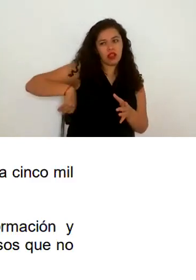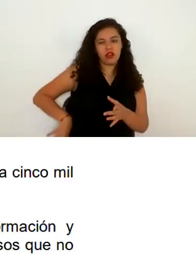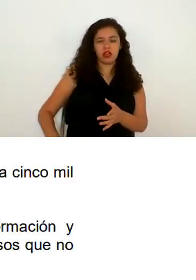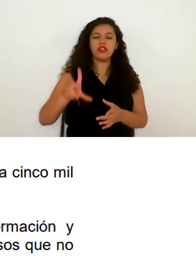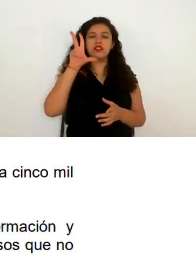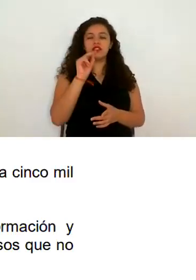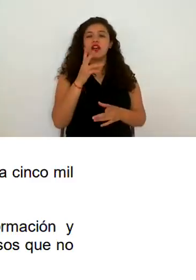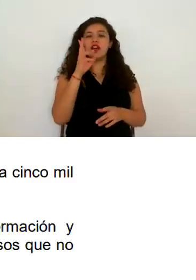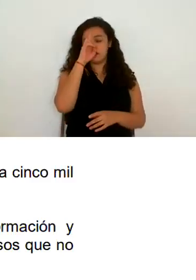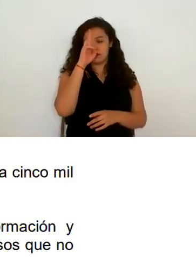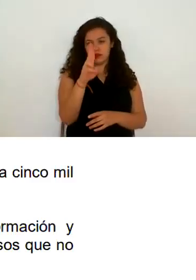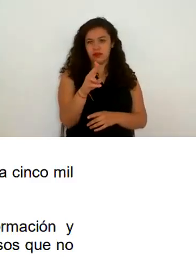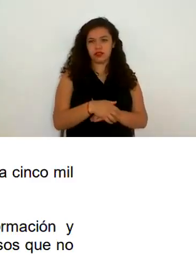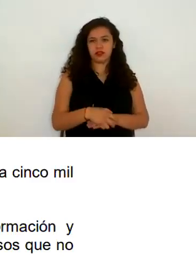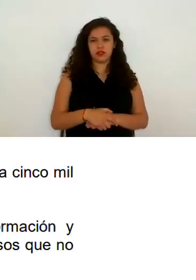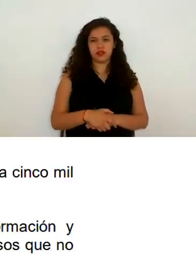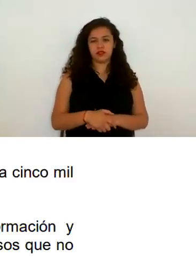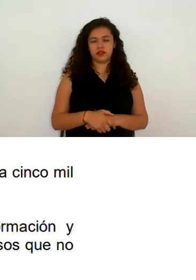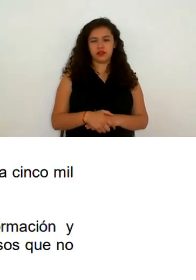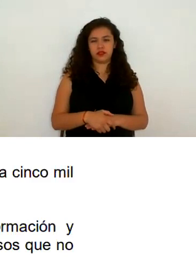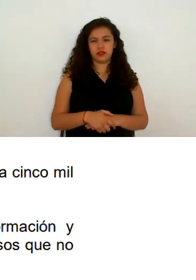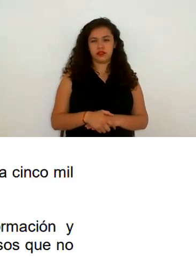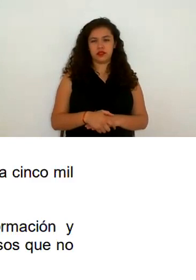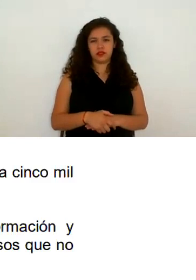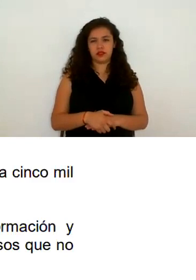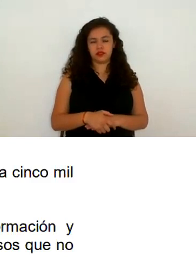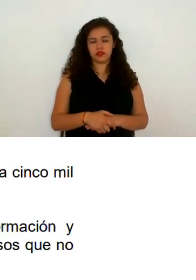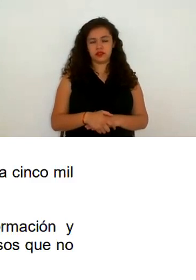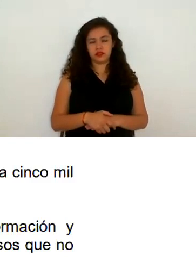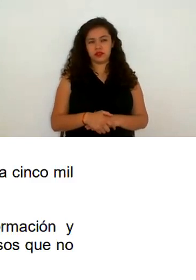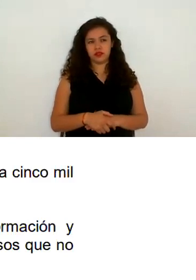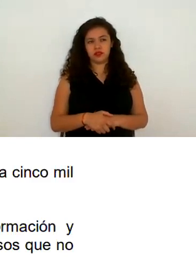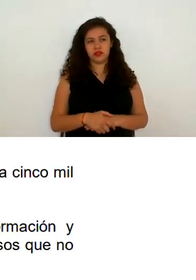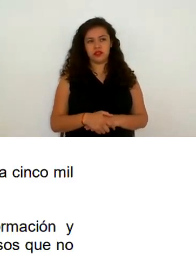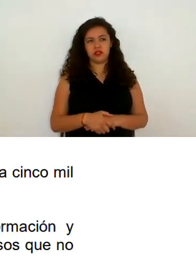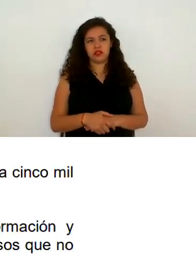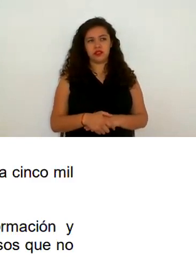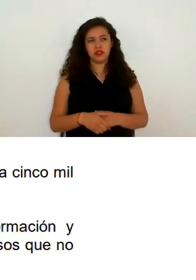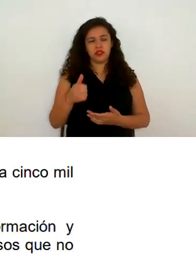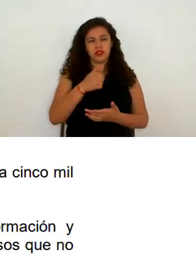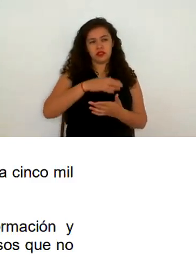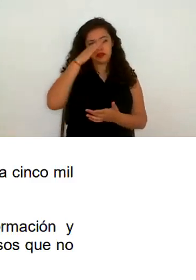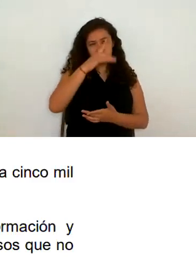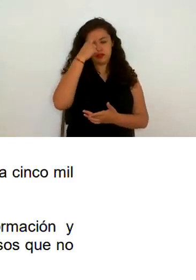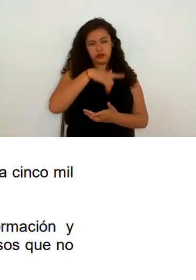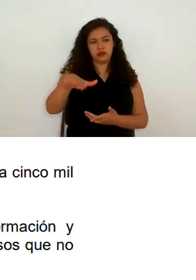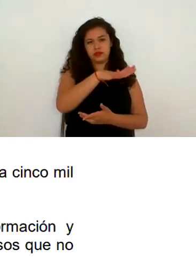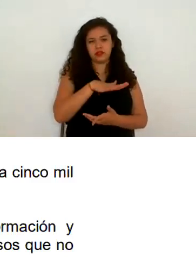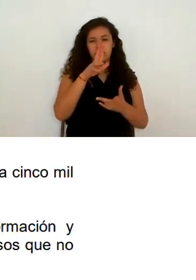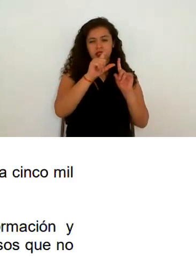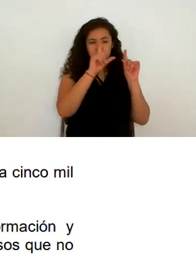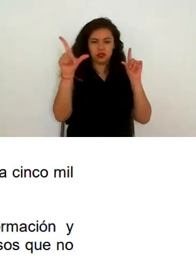patrimonio documental de la nación. Traslade fuera del territorio nacional documentos considerados como patrimonio documental de la